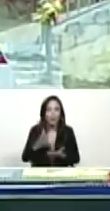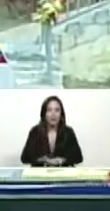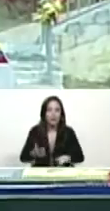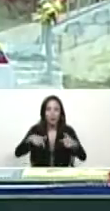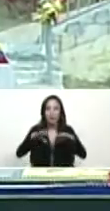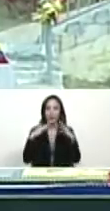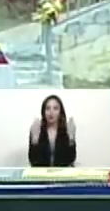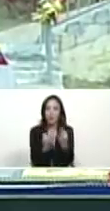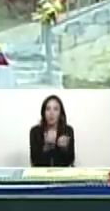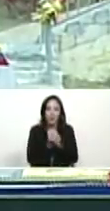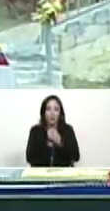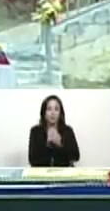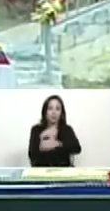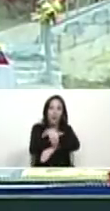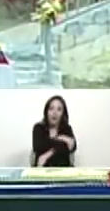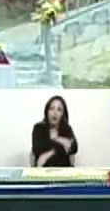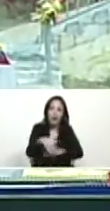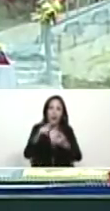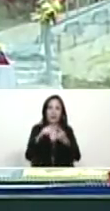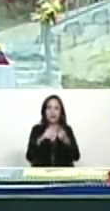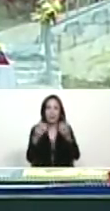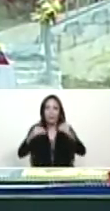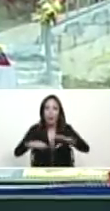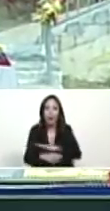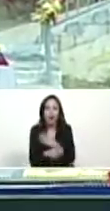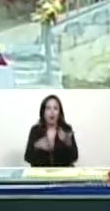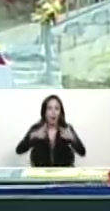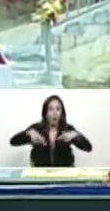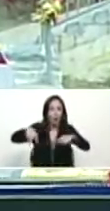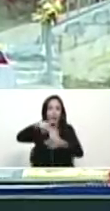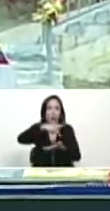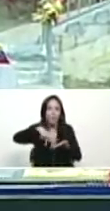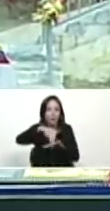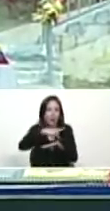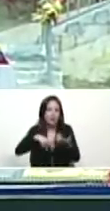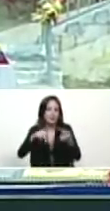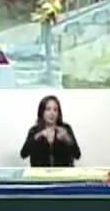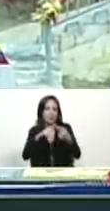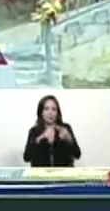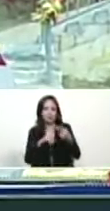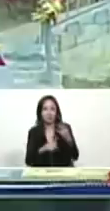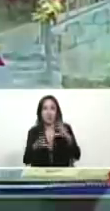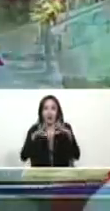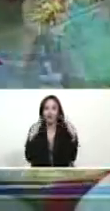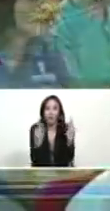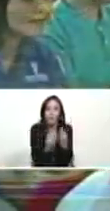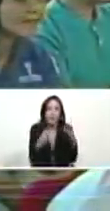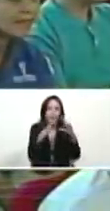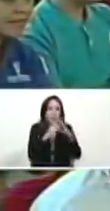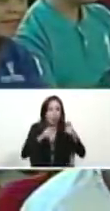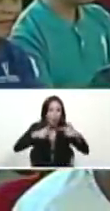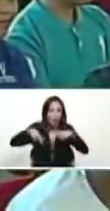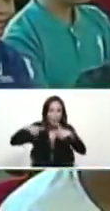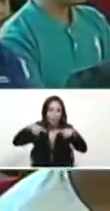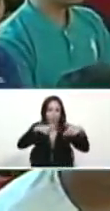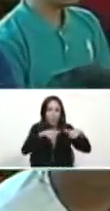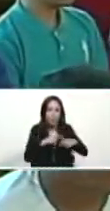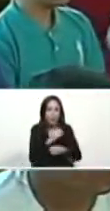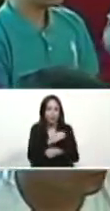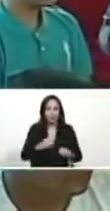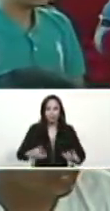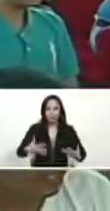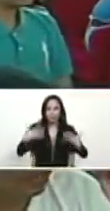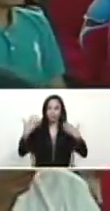venezolana, en las calles, en los bulevares, en la familia. Ese espíritu